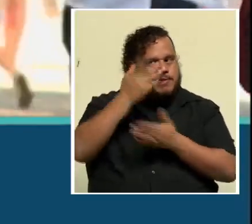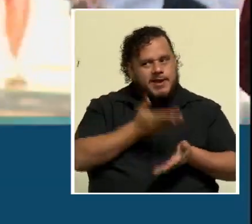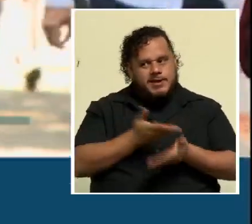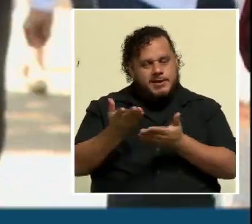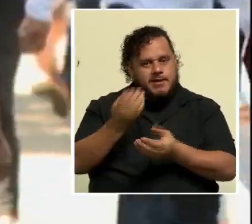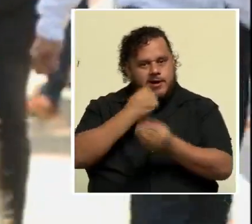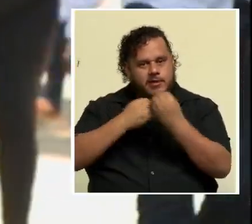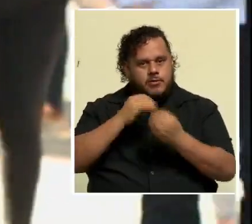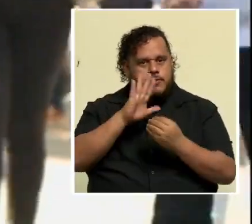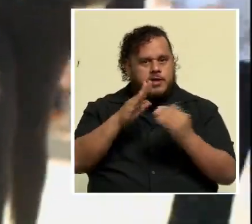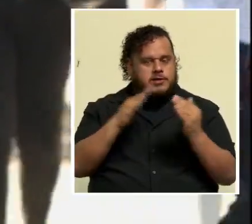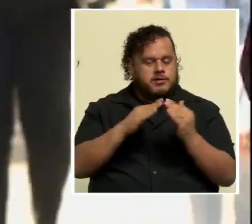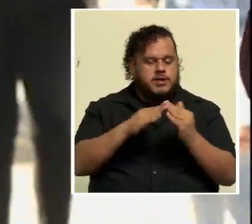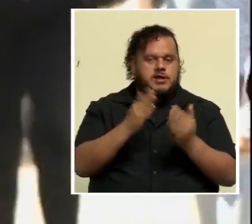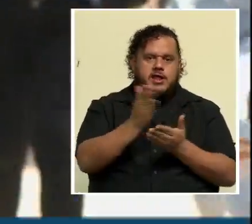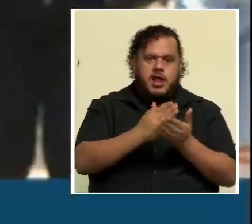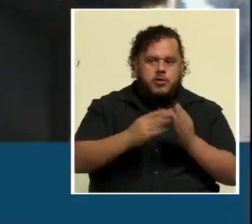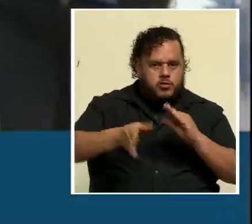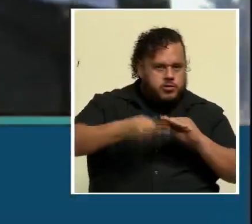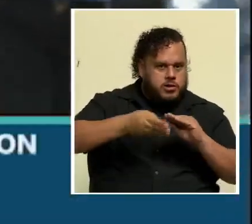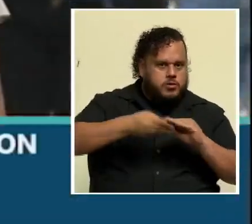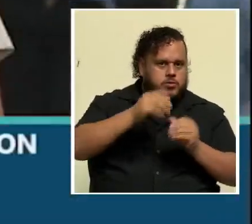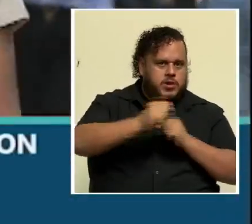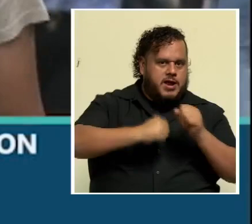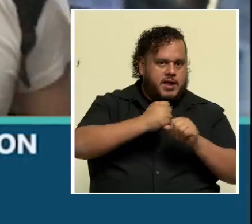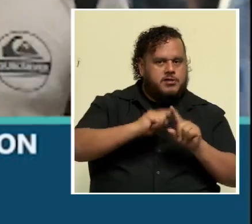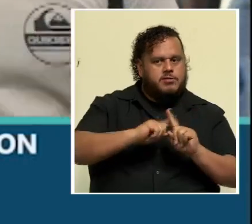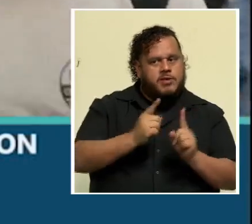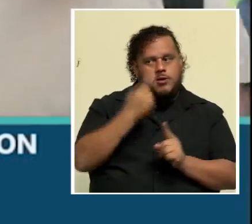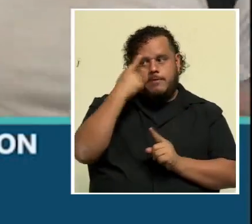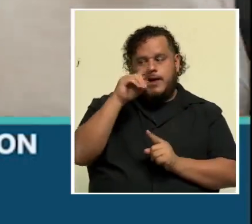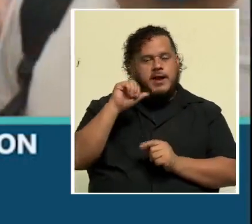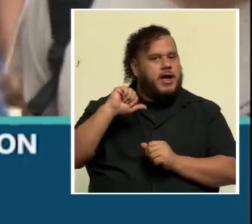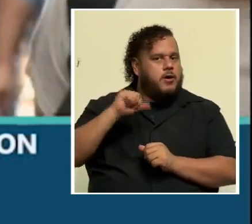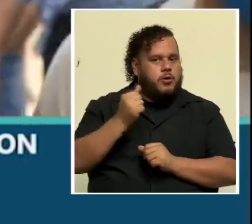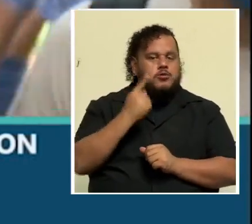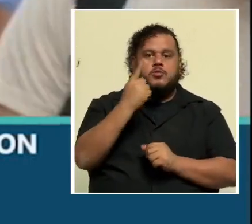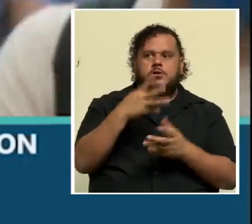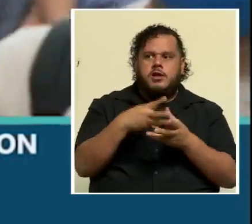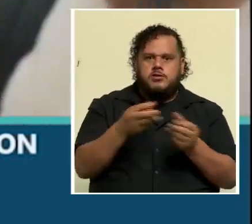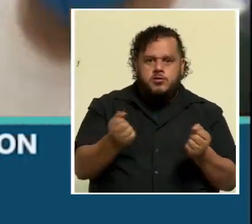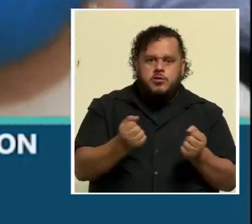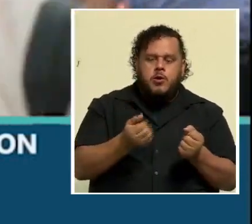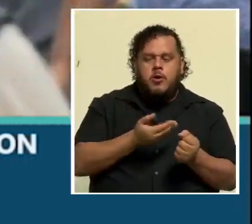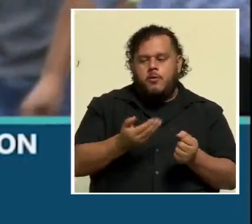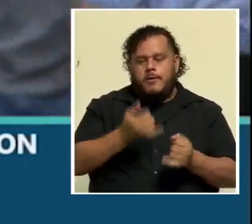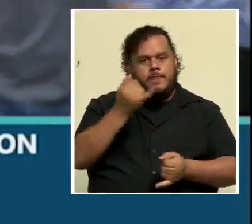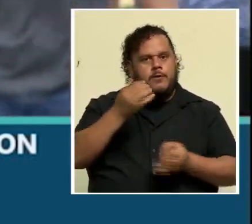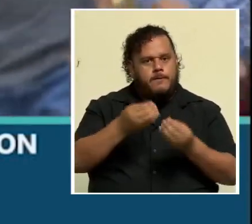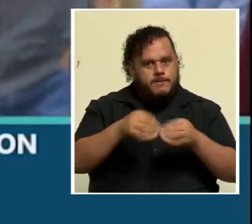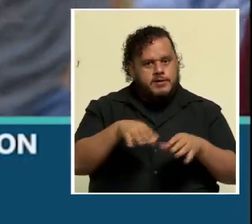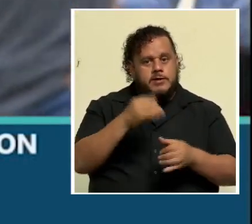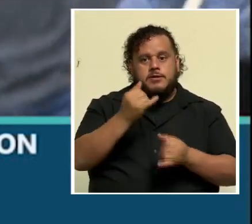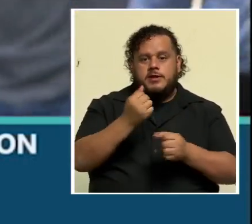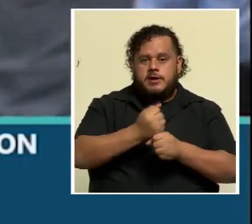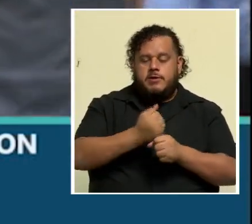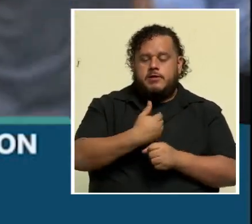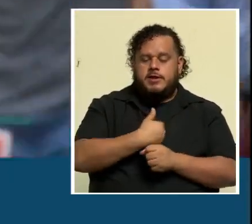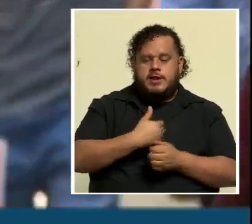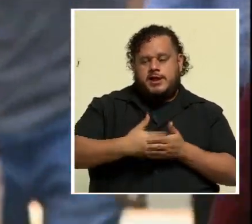hogares. Algunos acumulan años, pero para otros fue una solución tras perder el trabajo que tenían antes de la